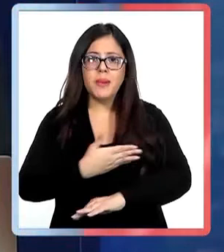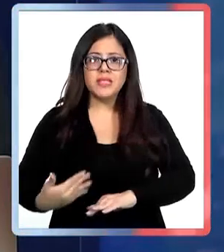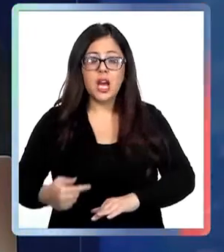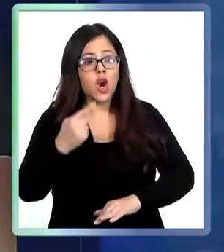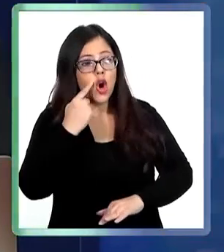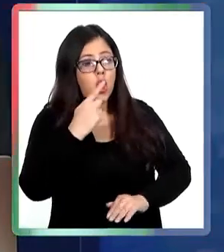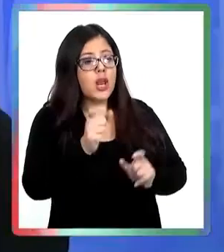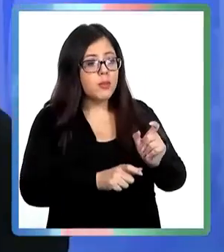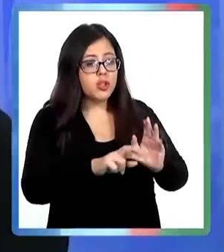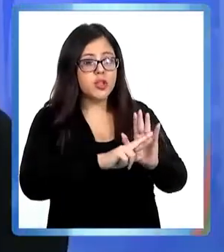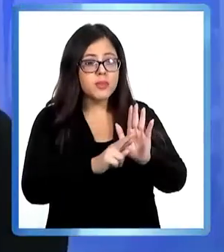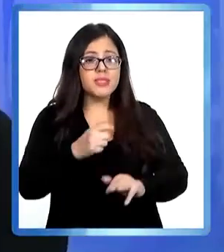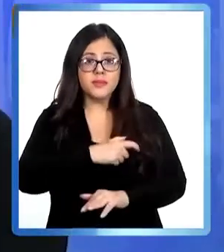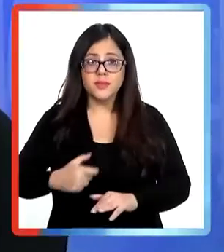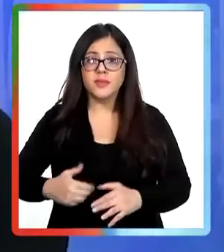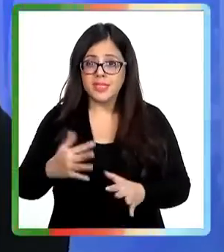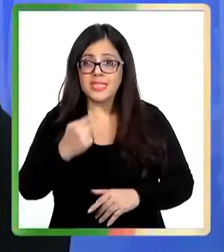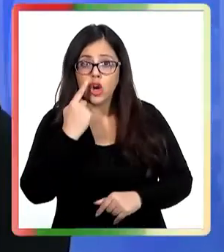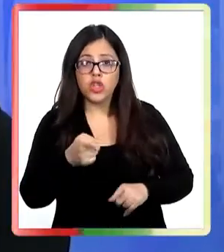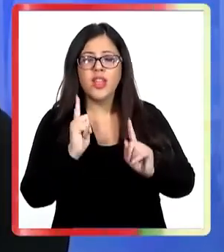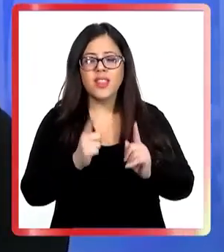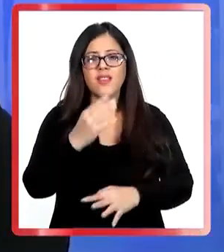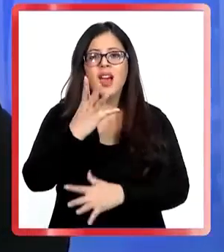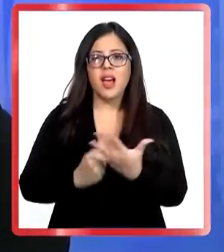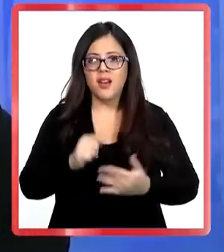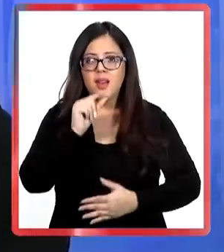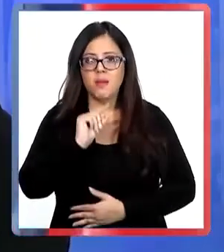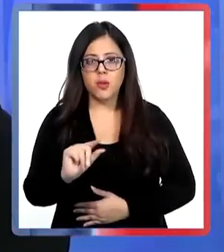figura del delegado presidencial, como se conoce, tiene que terminar.